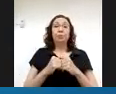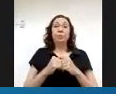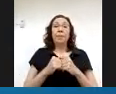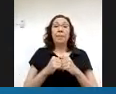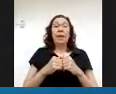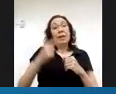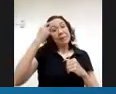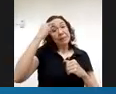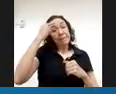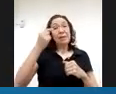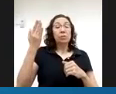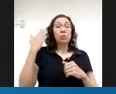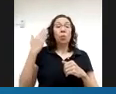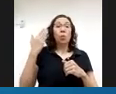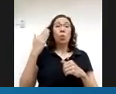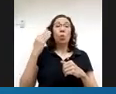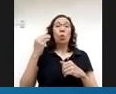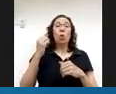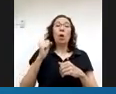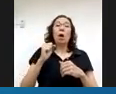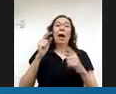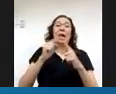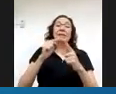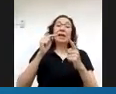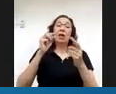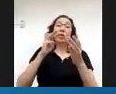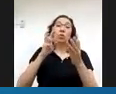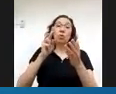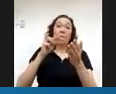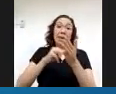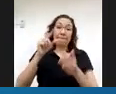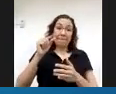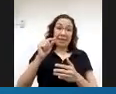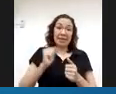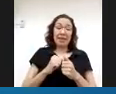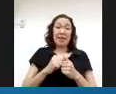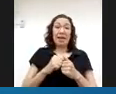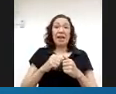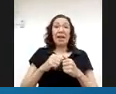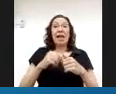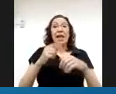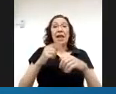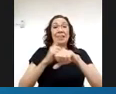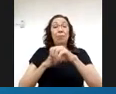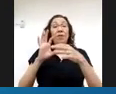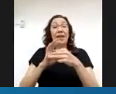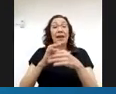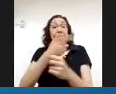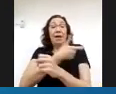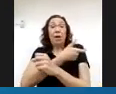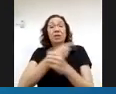Se consideró la década pasada hasta el 2020 la década de las vacunas. Y este